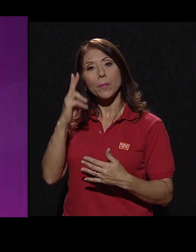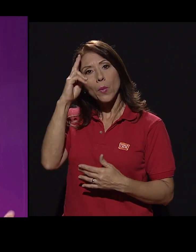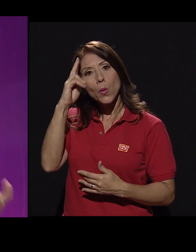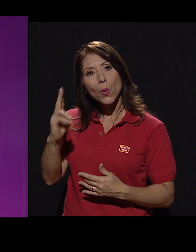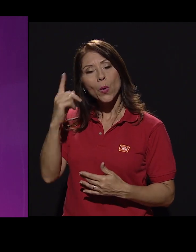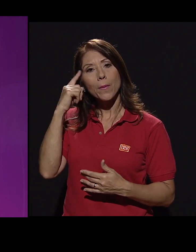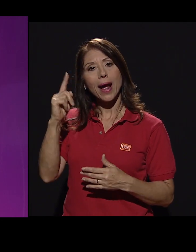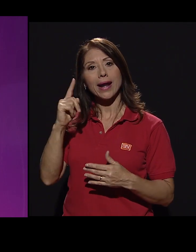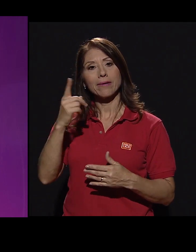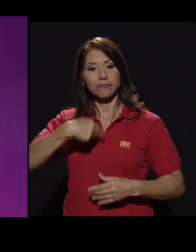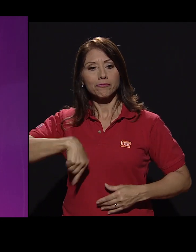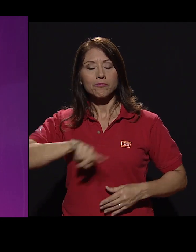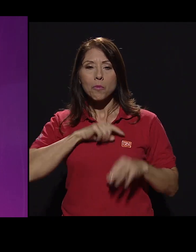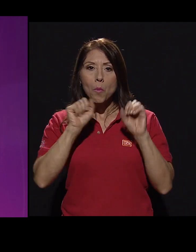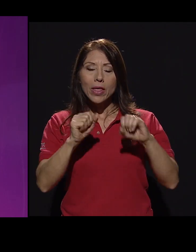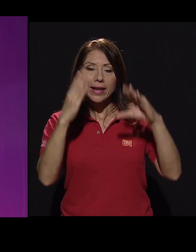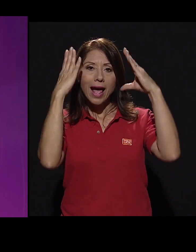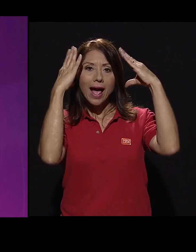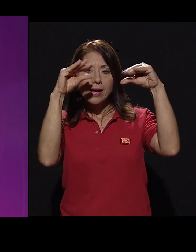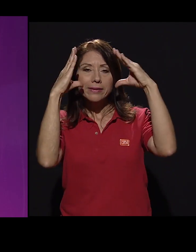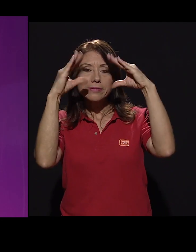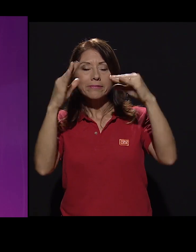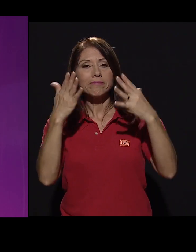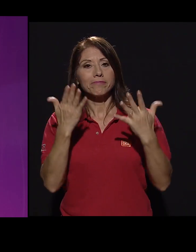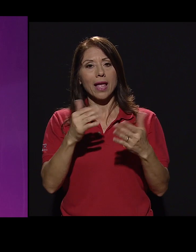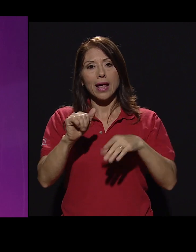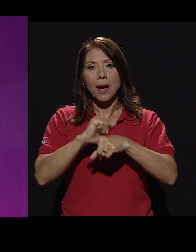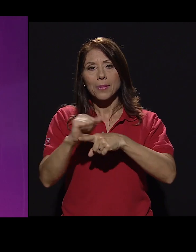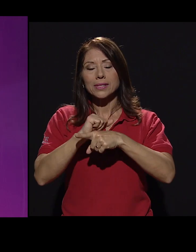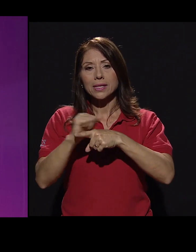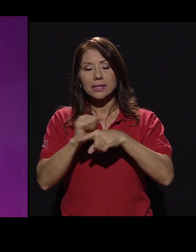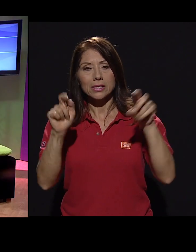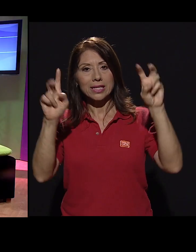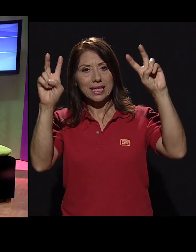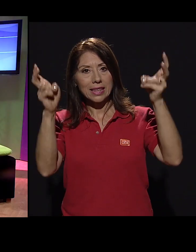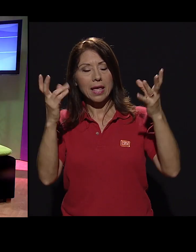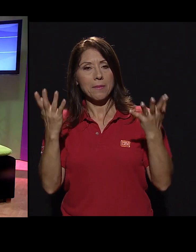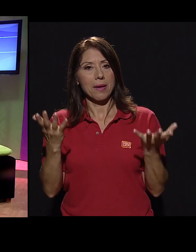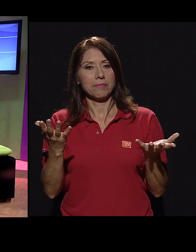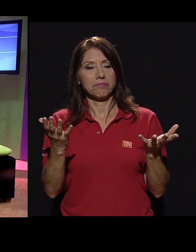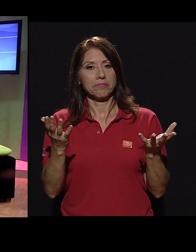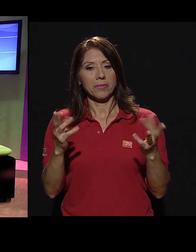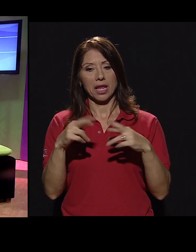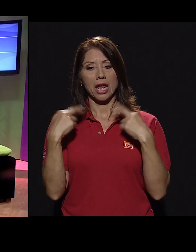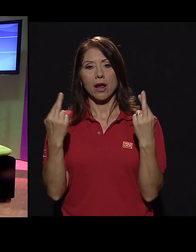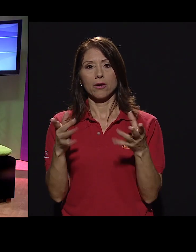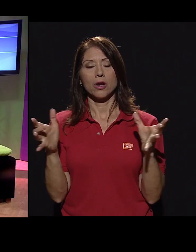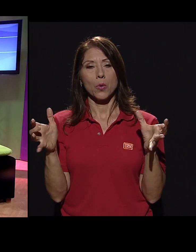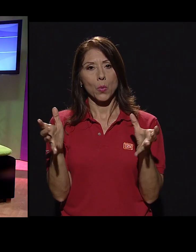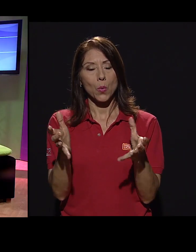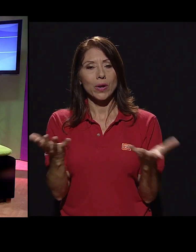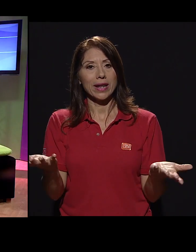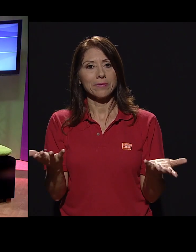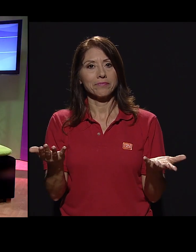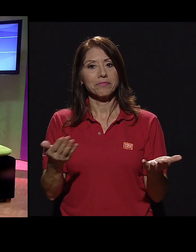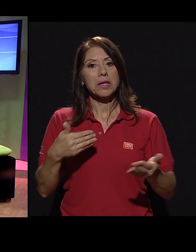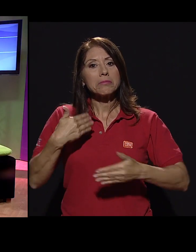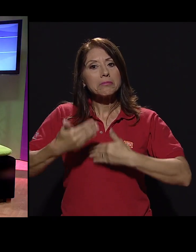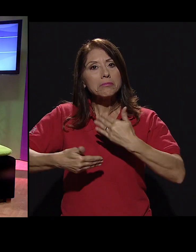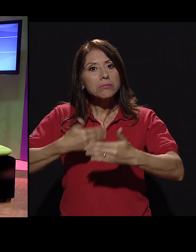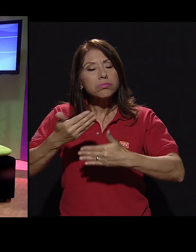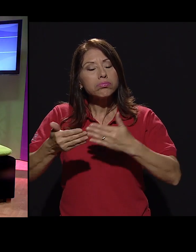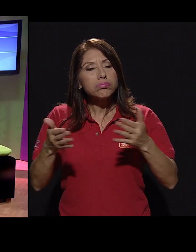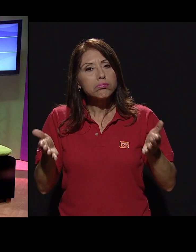Poder acceder A este tipo De informaciones Capacitaciones Sobre este tema Que nos convoca Y que ha venido En